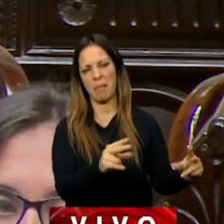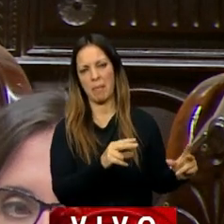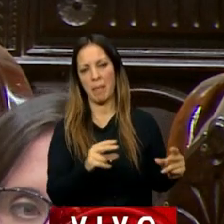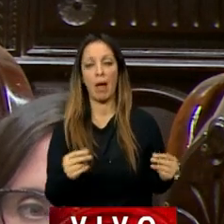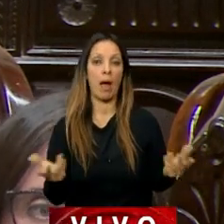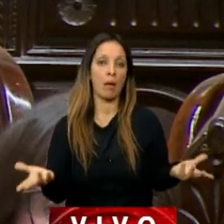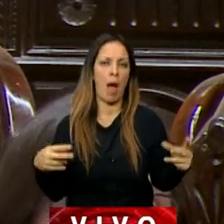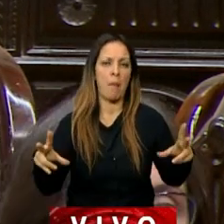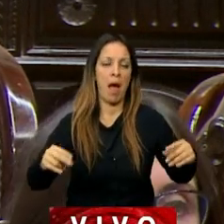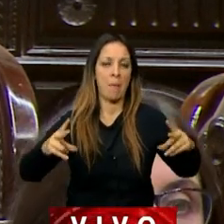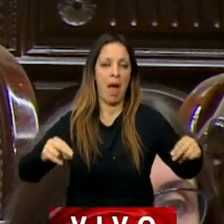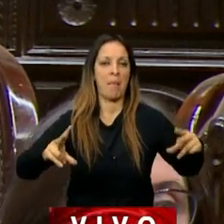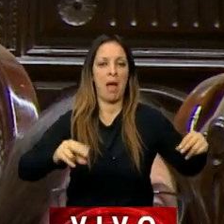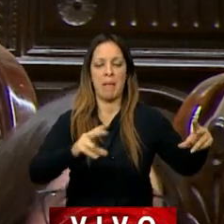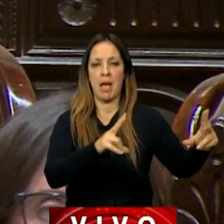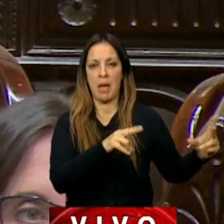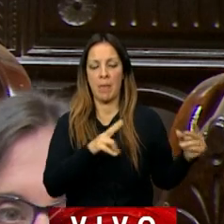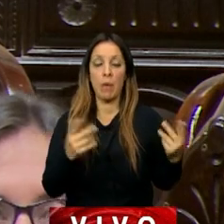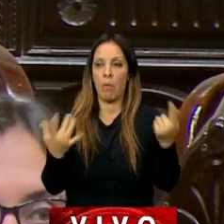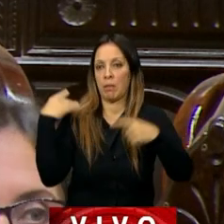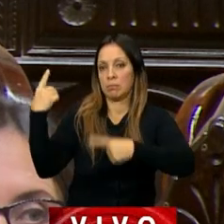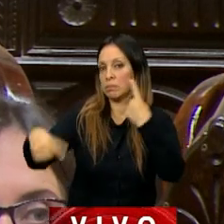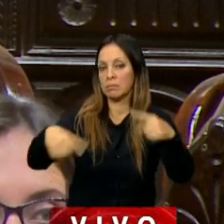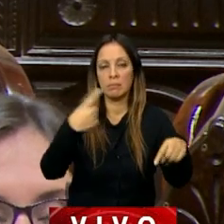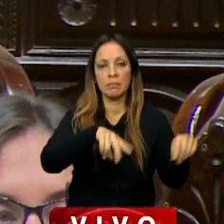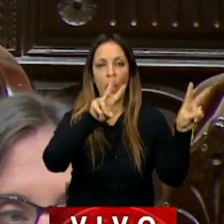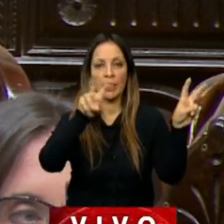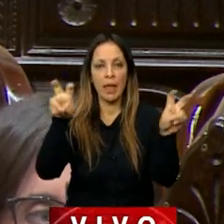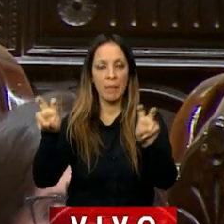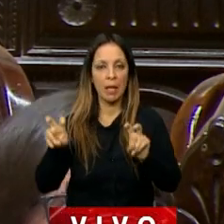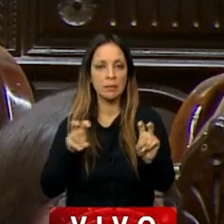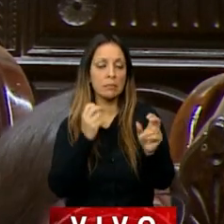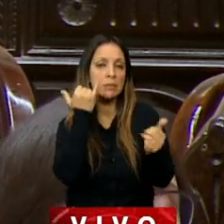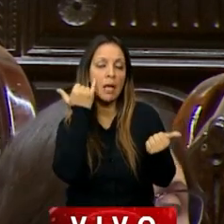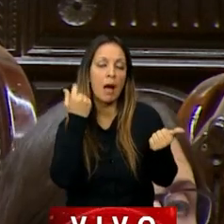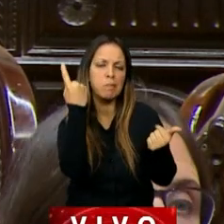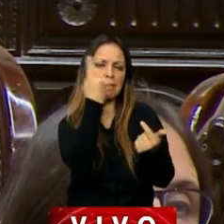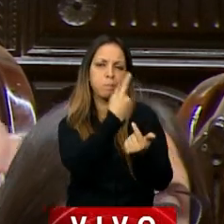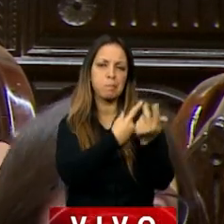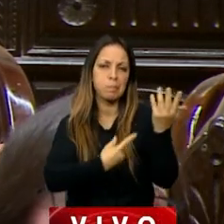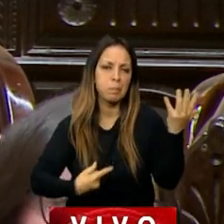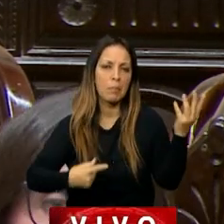porque hemos escuchado diversos temas. Hemos pasado